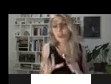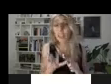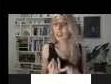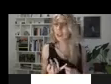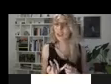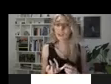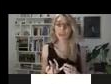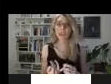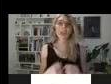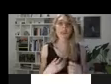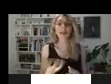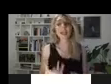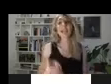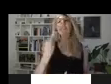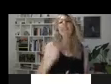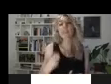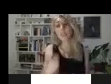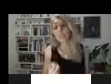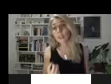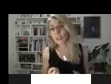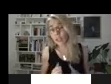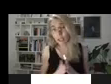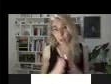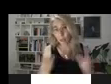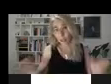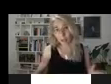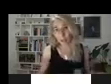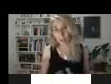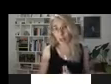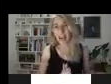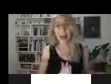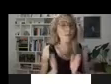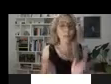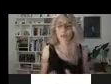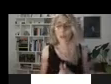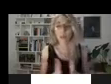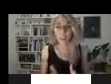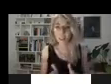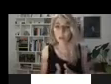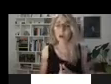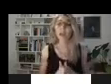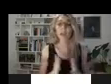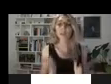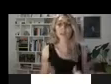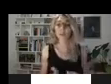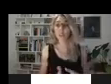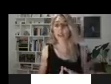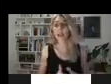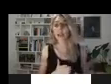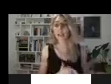Los premios recibidos, y para recibirlos debemos ampliar muchísimo